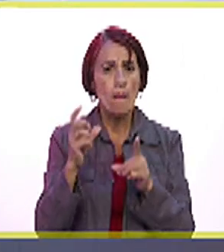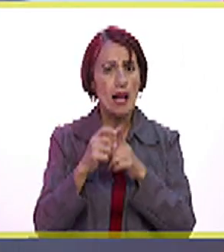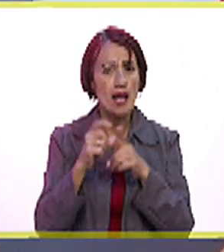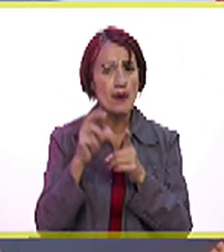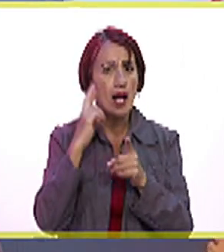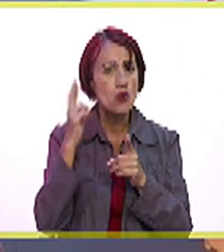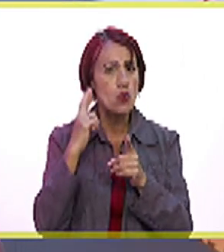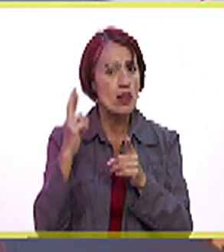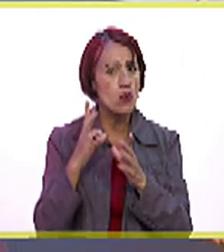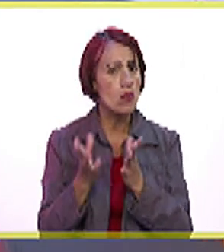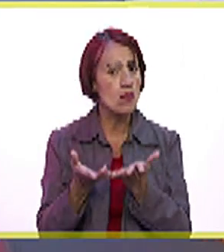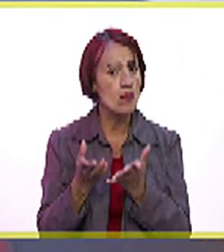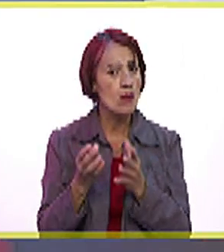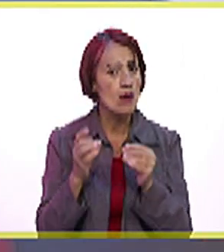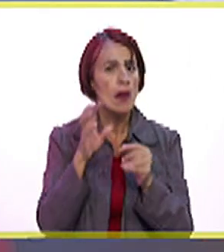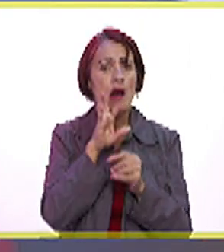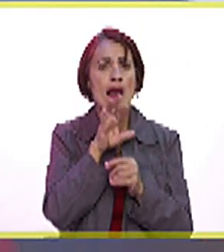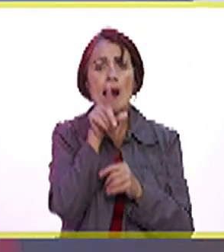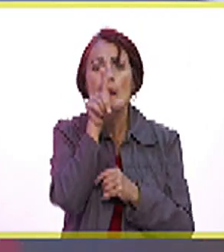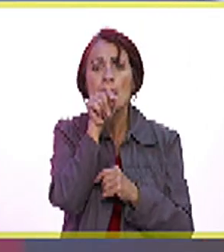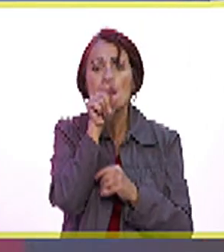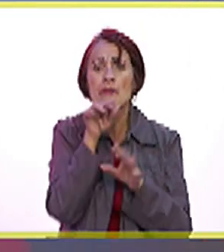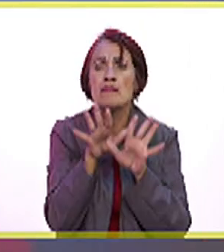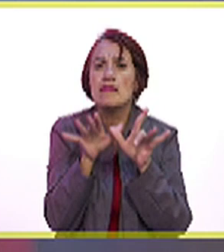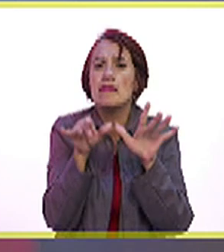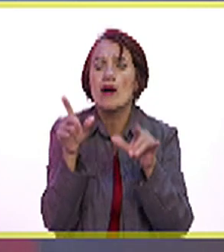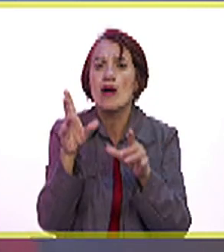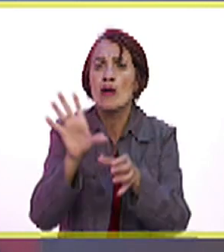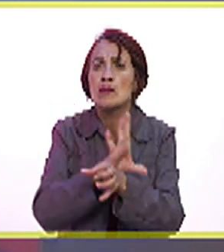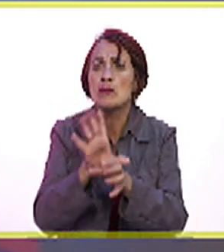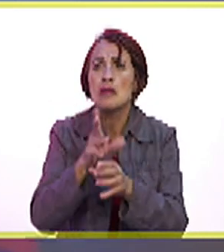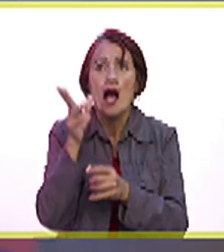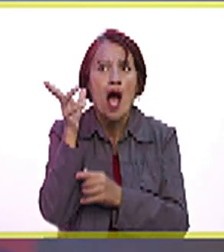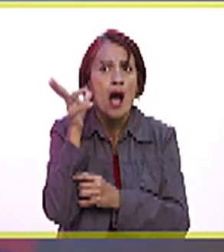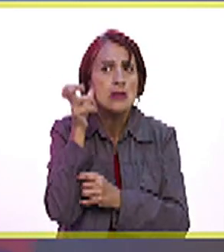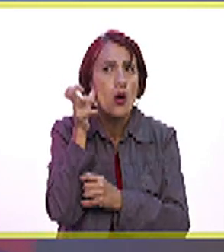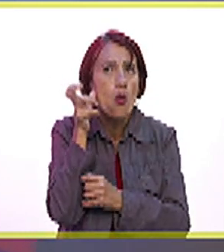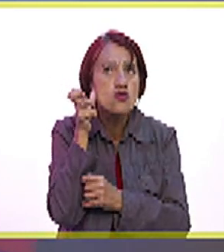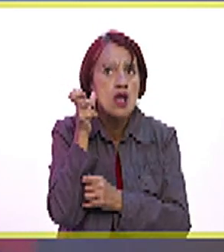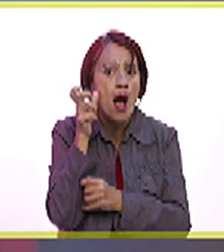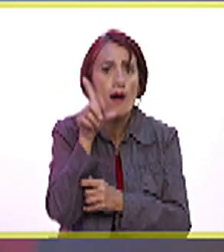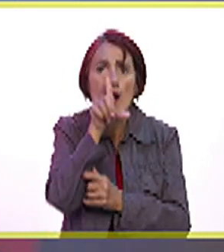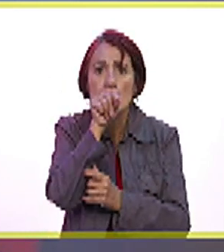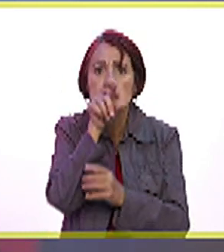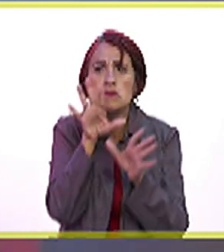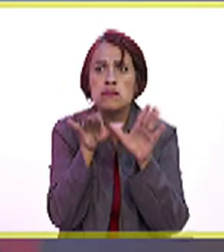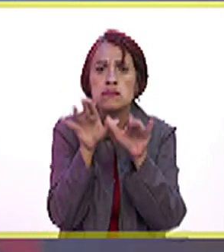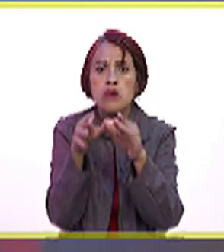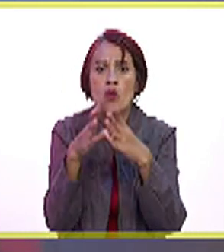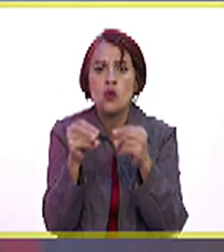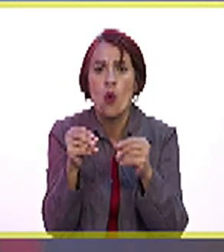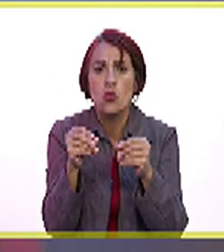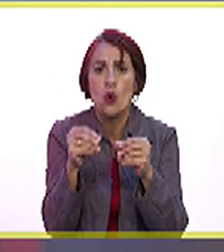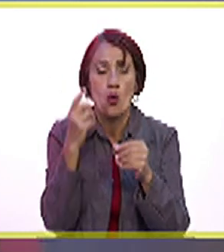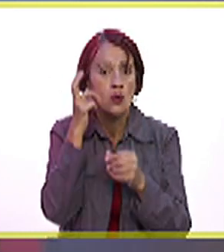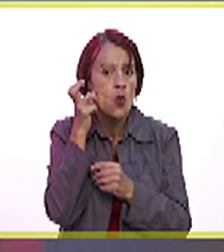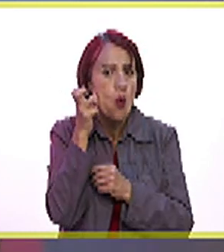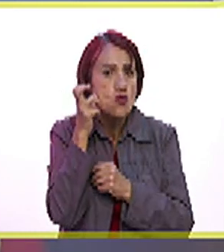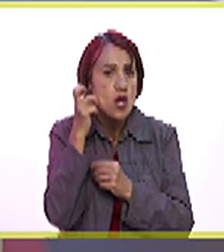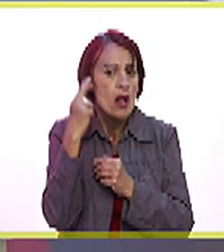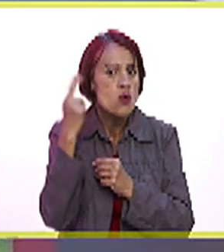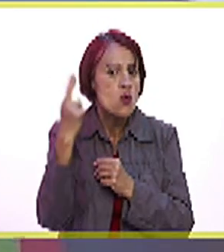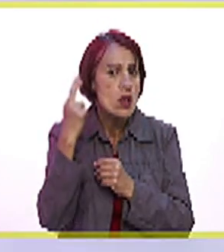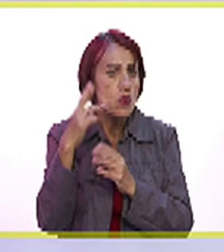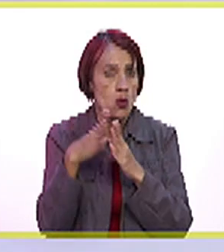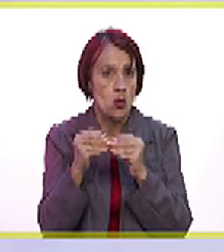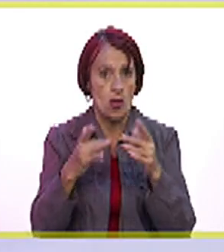cuando escuchamos los sonidos de las aves o estamos leyendo un texto y dice, se escuchaba el sonido de las aves. Eso es una onomatopeya. ¿Cuál es la actividad